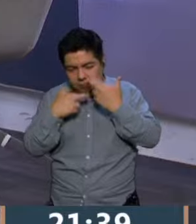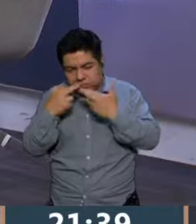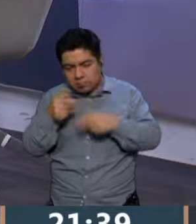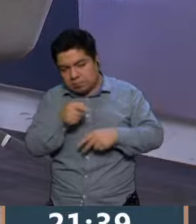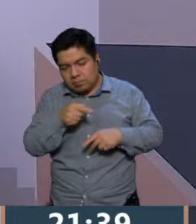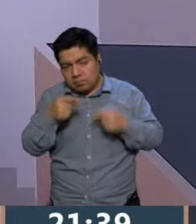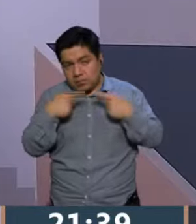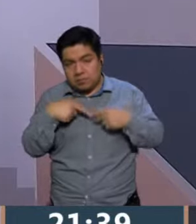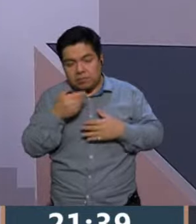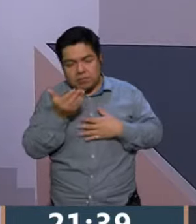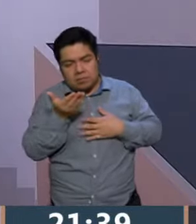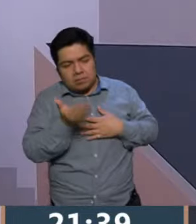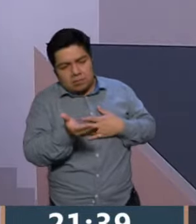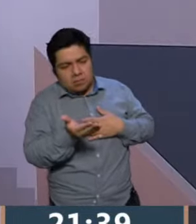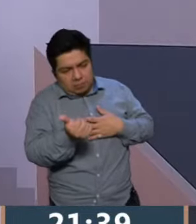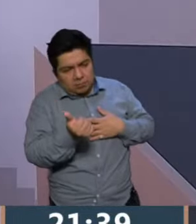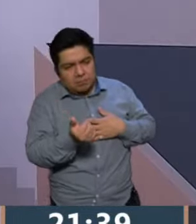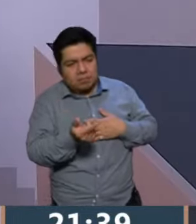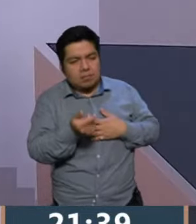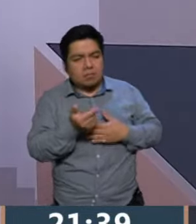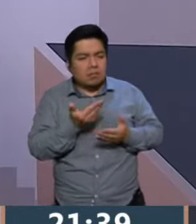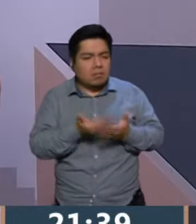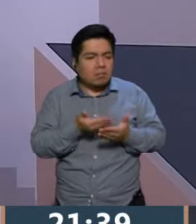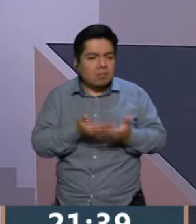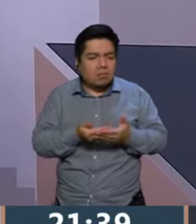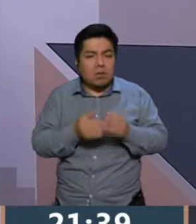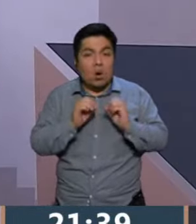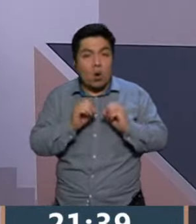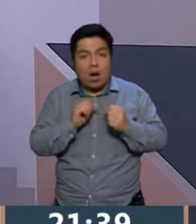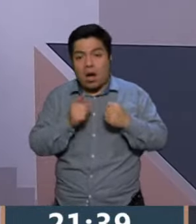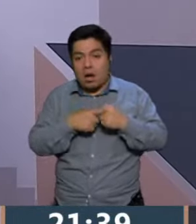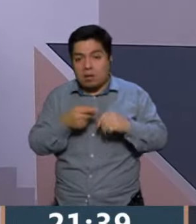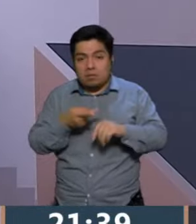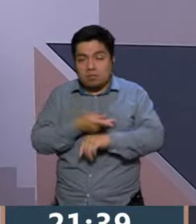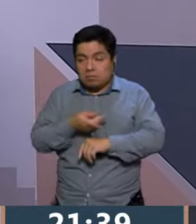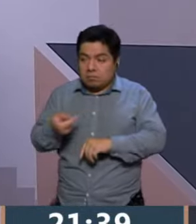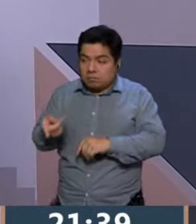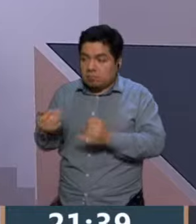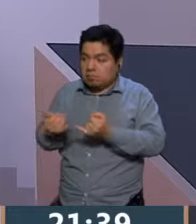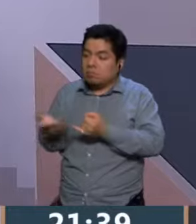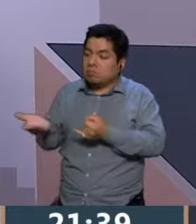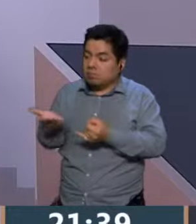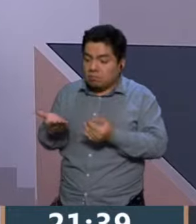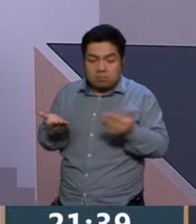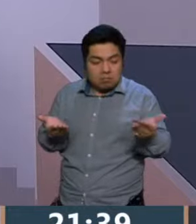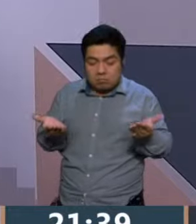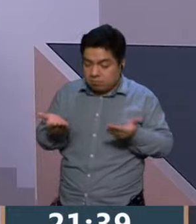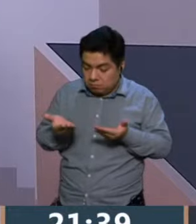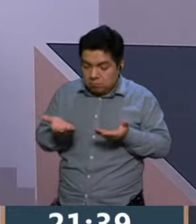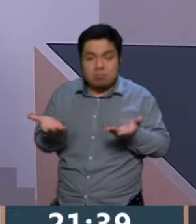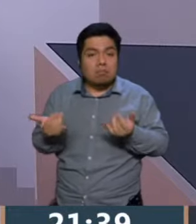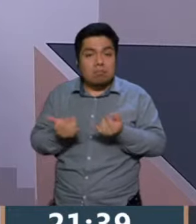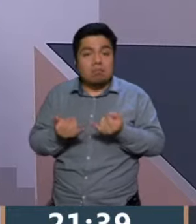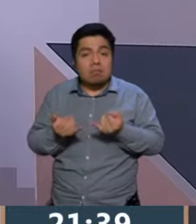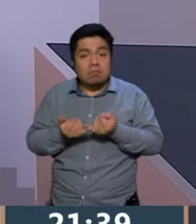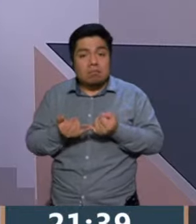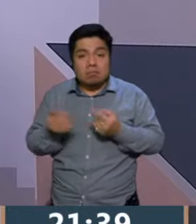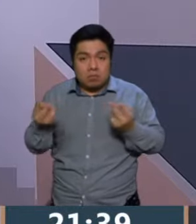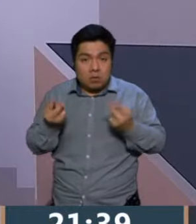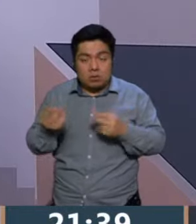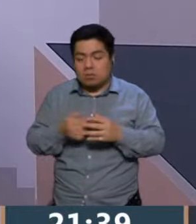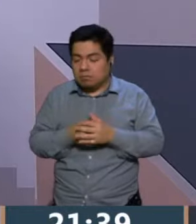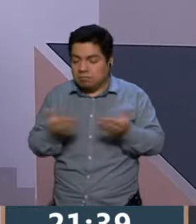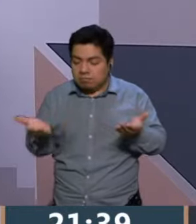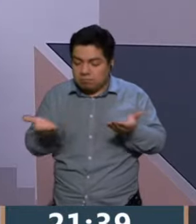las personas, pedirles justificaciones o alguna situación a la parte denunciada también, a los denunciados también y la parte